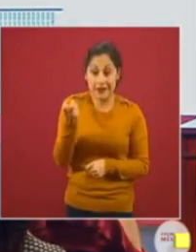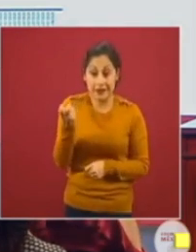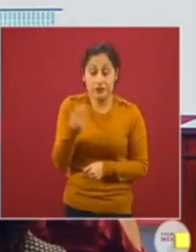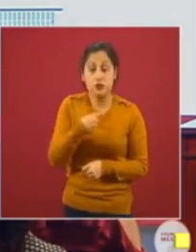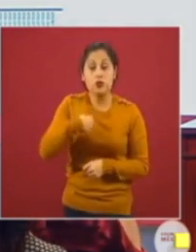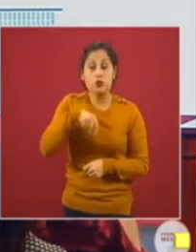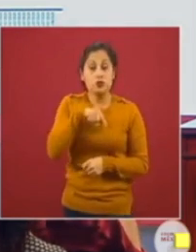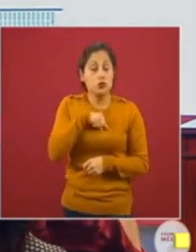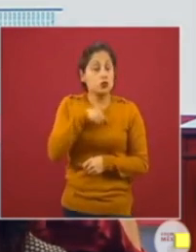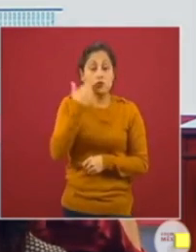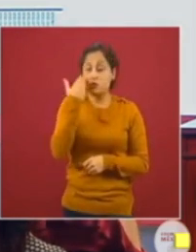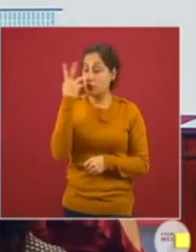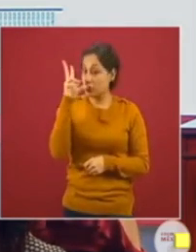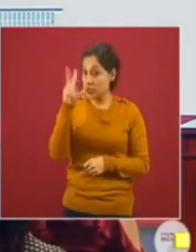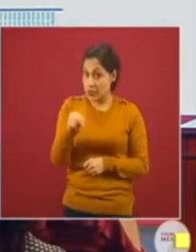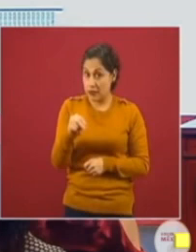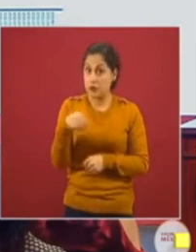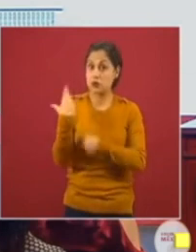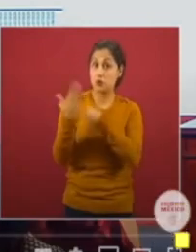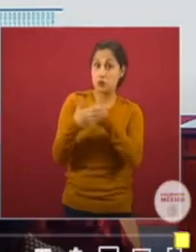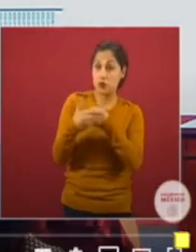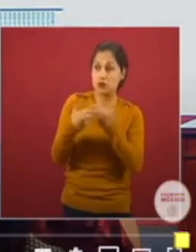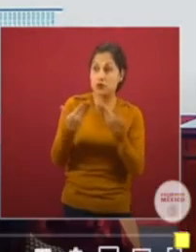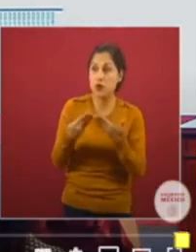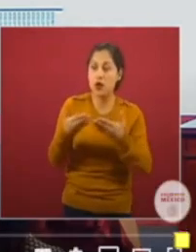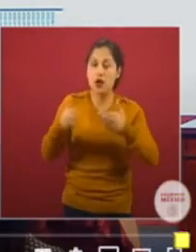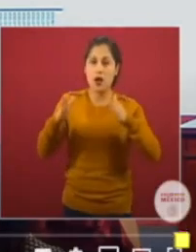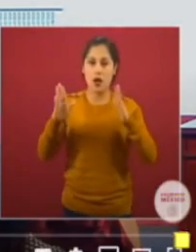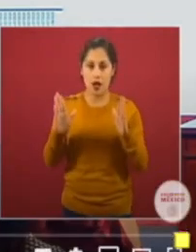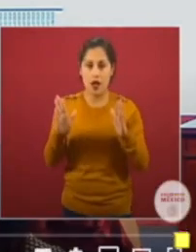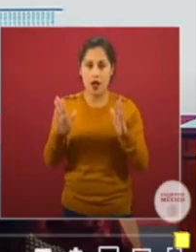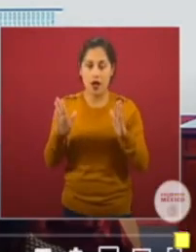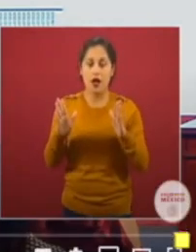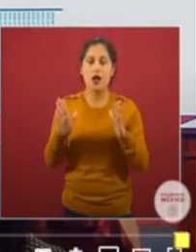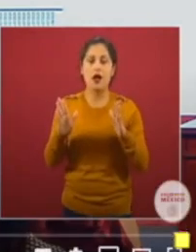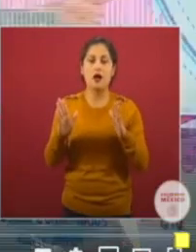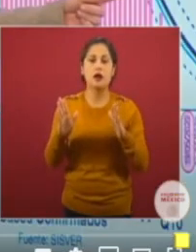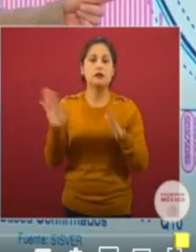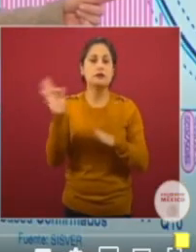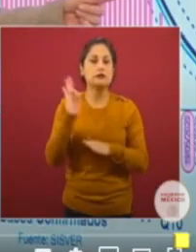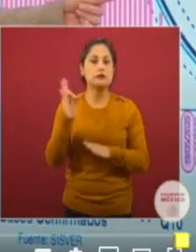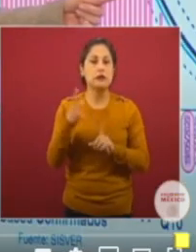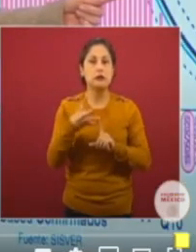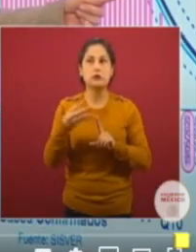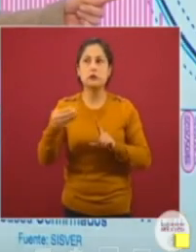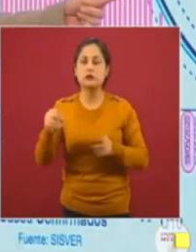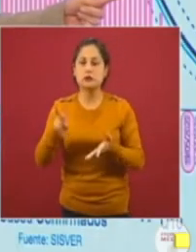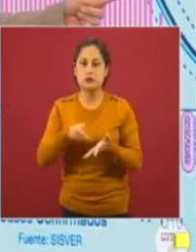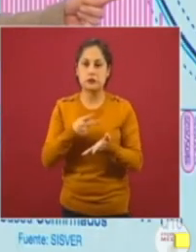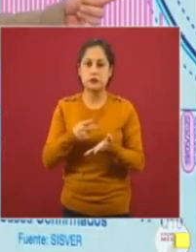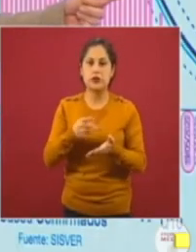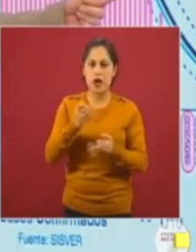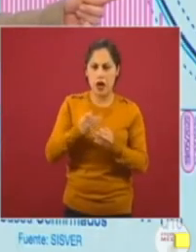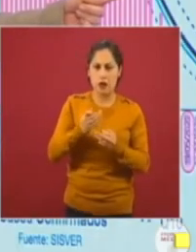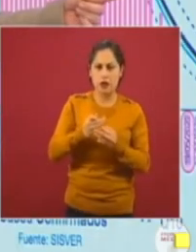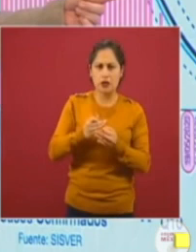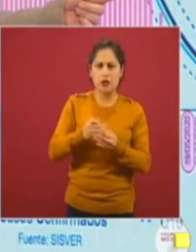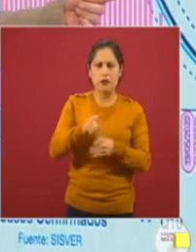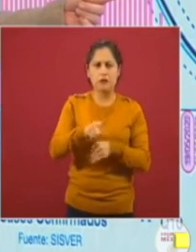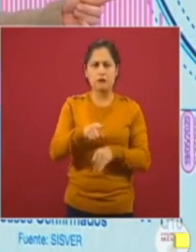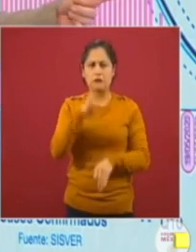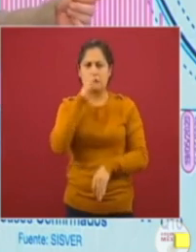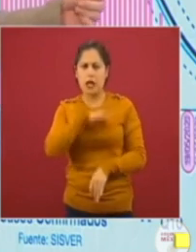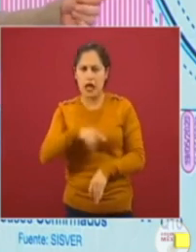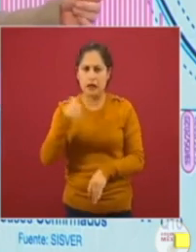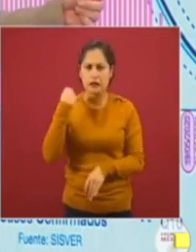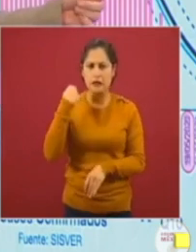que ocurra cuando venga la apertura. Y no es por individualizar peyorativamente a Tabasco, ni a su pueblo, ni a su